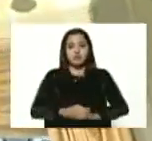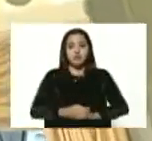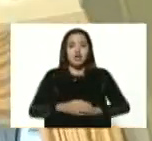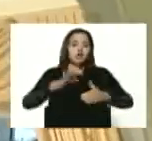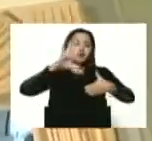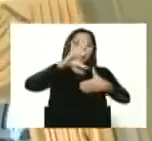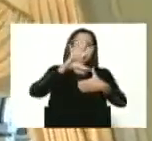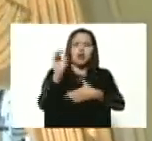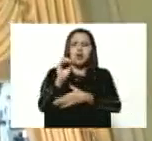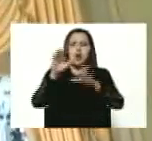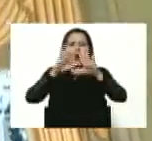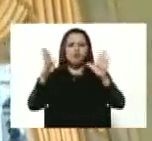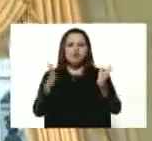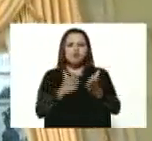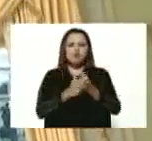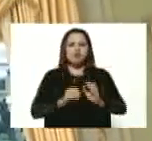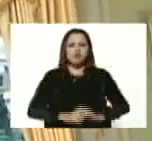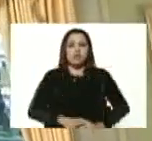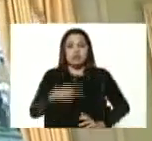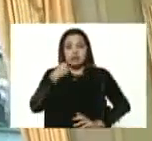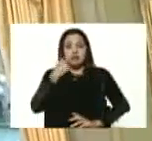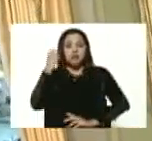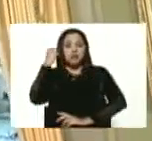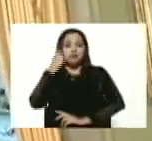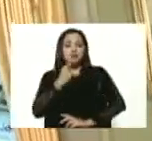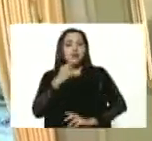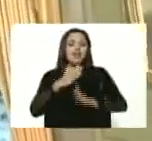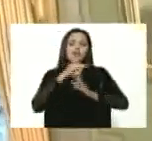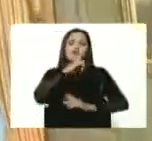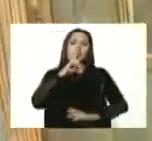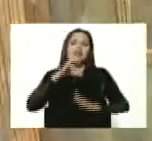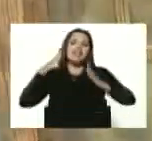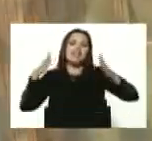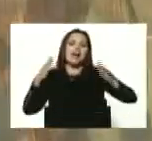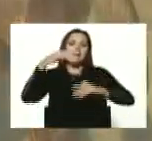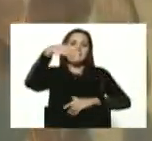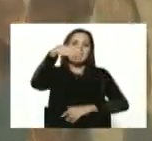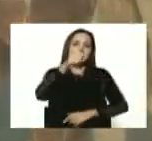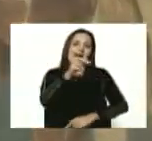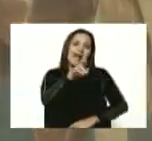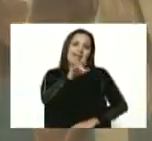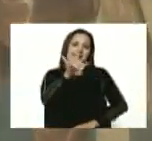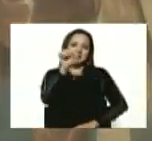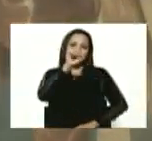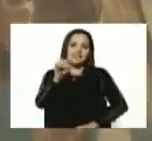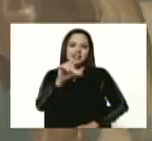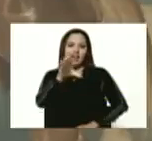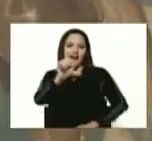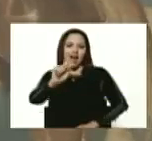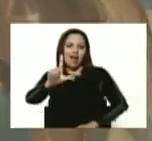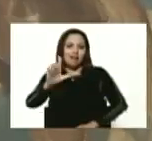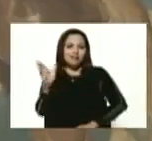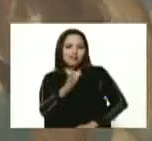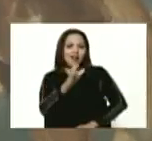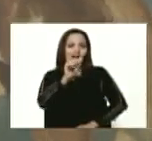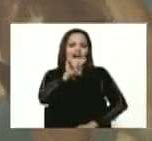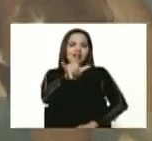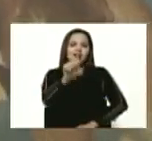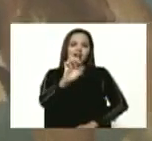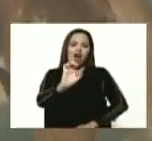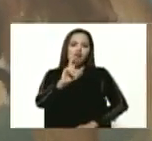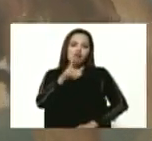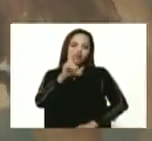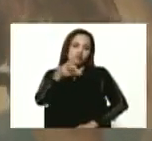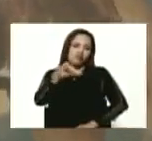en el mundo, gran mariscal de Ayacucho, ¿quién es? ¿Quién es el gran mariscal de Ayacucho?